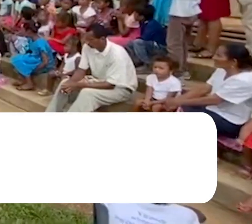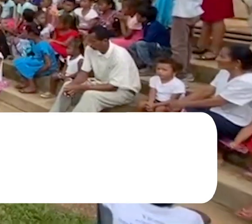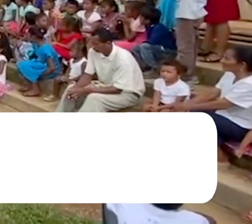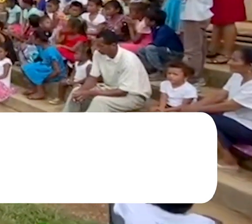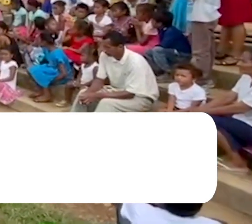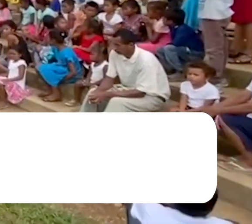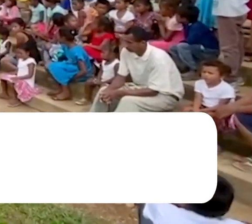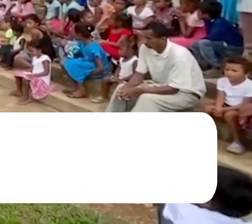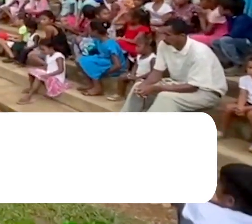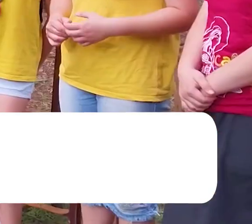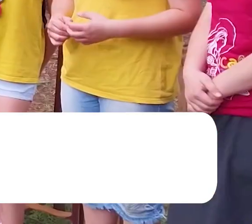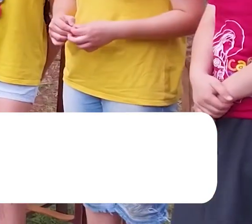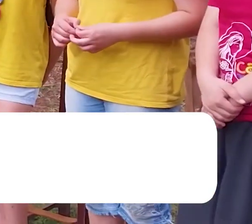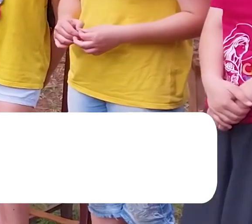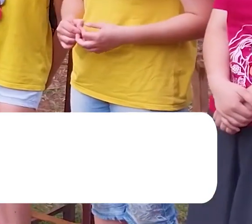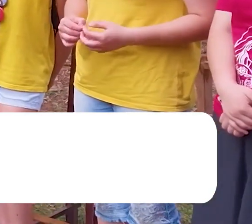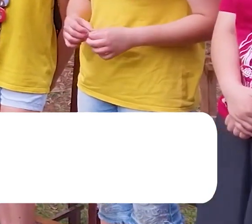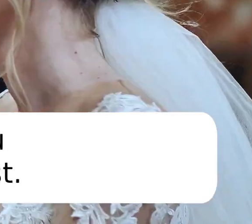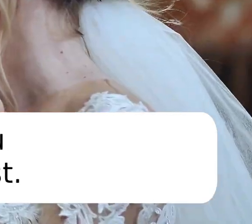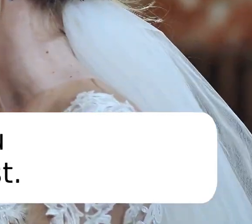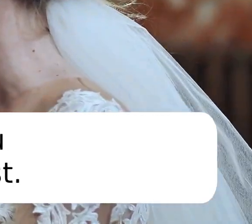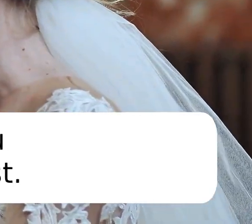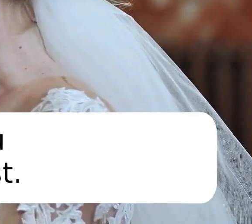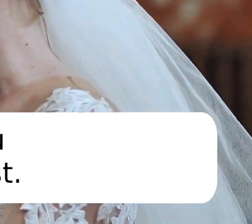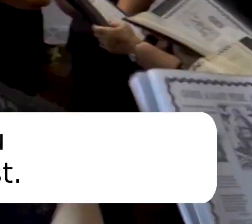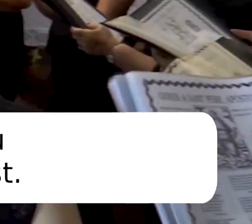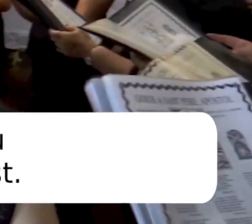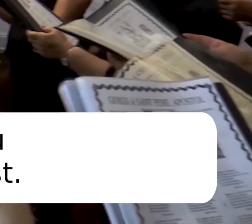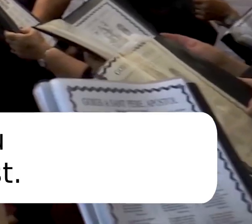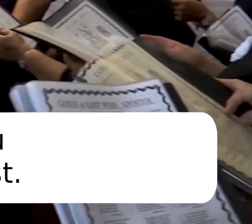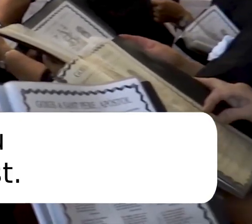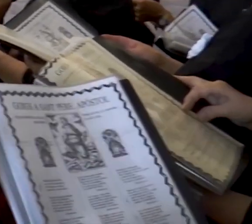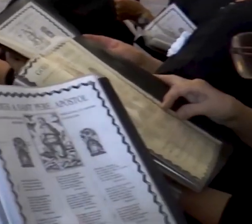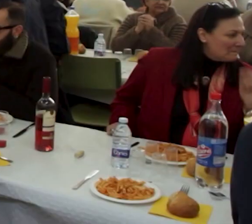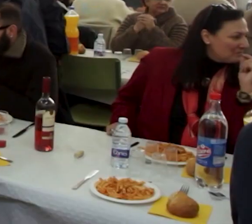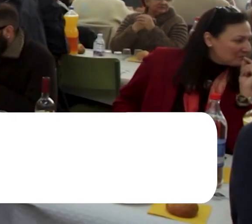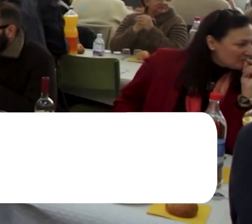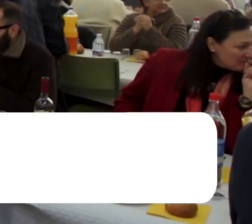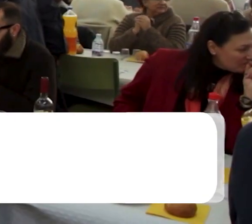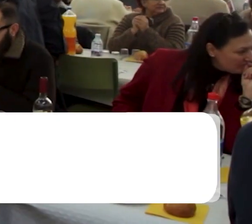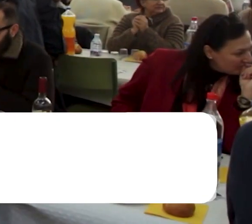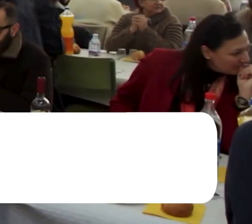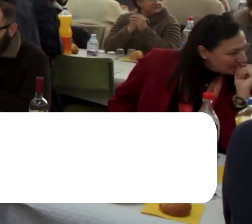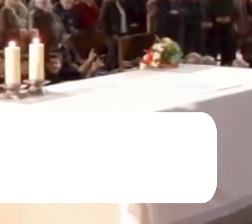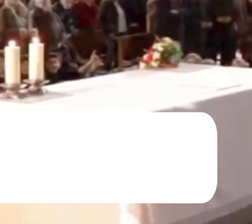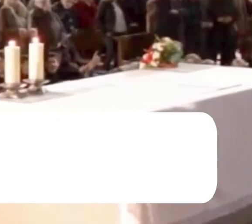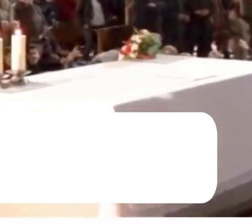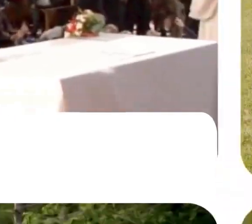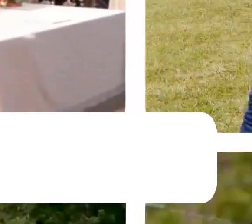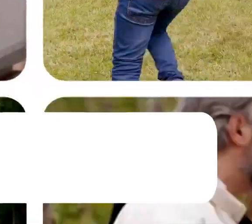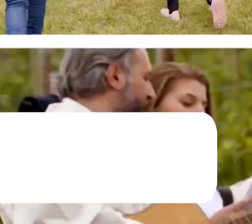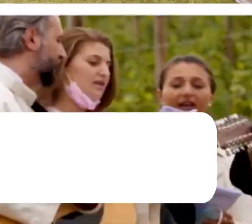no son un club para pocos que dan una cierta pertenencia social. Por favor,